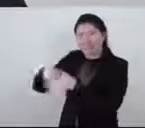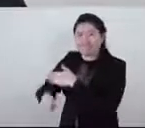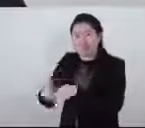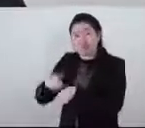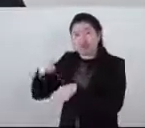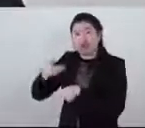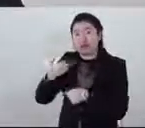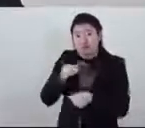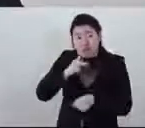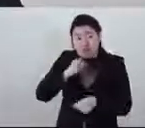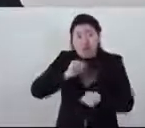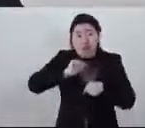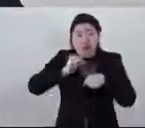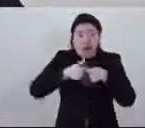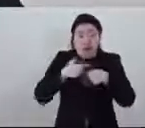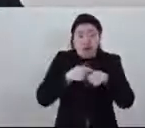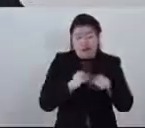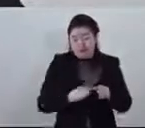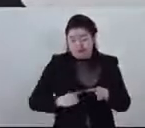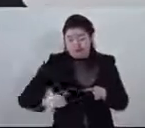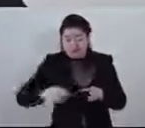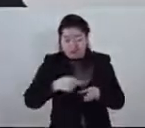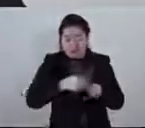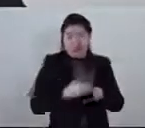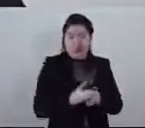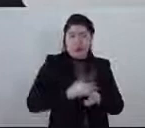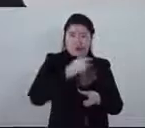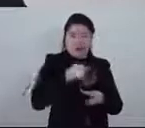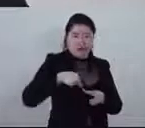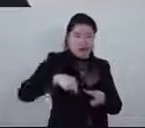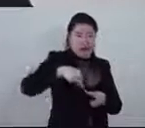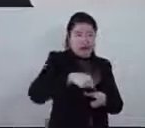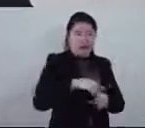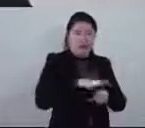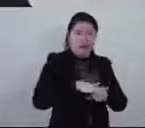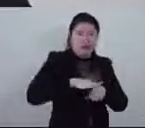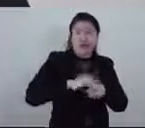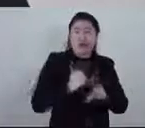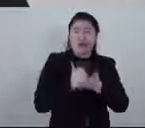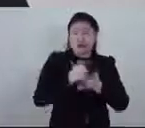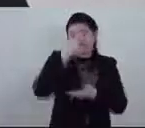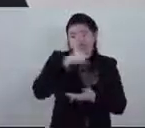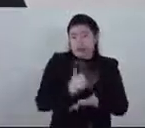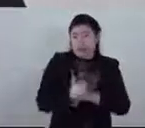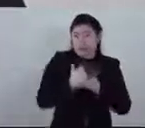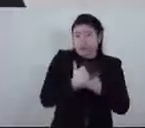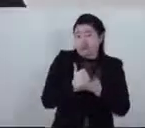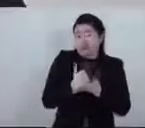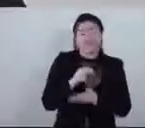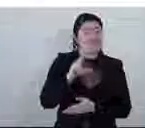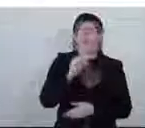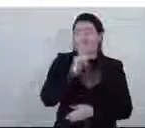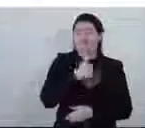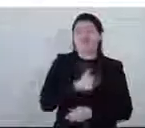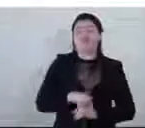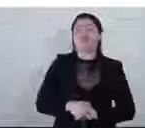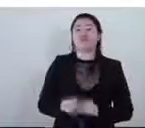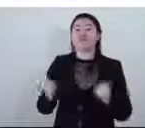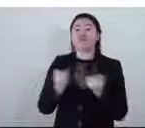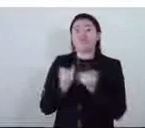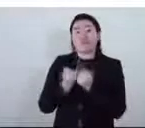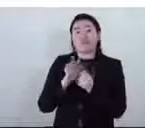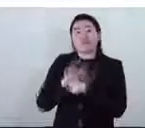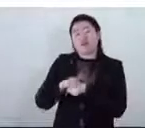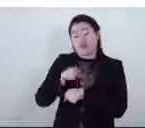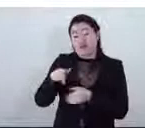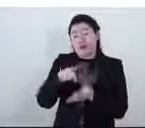signos evidentes de esfuerzos alrededor de las columnas de soporte o el terreno adyacente. Figura 4.1.19, detalles de cimentación en la